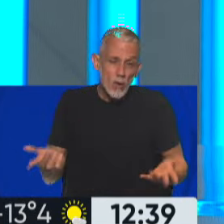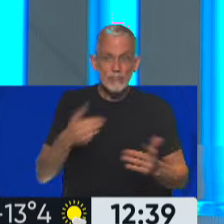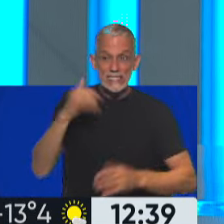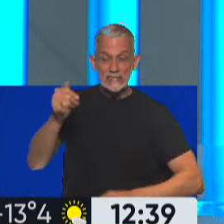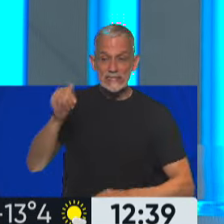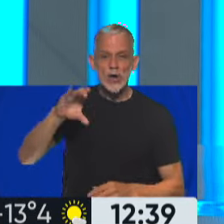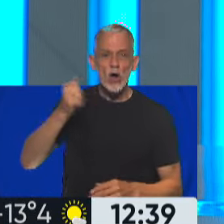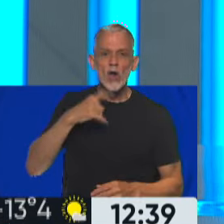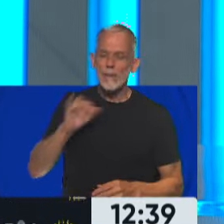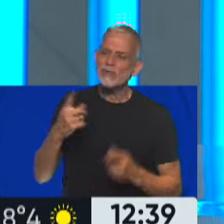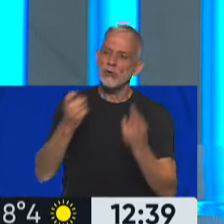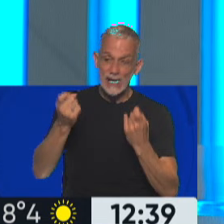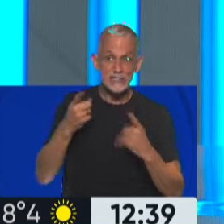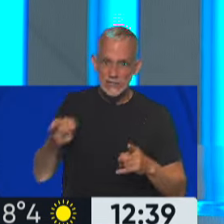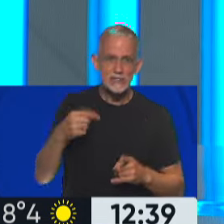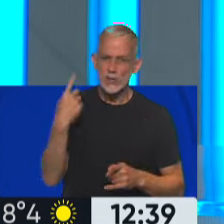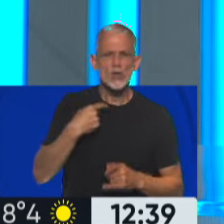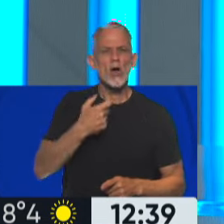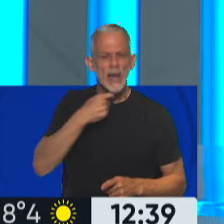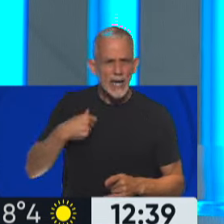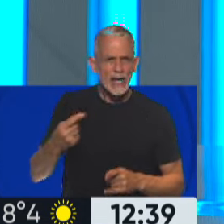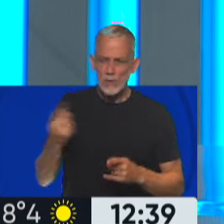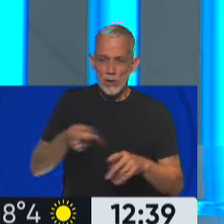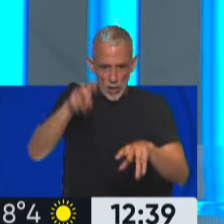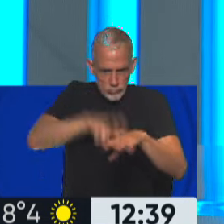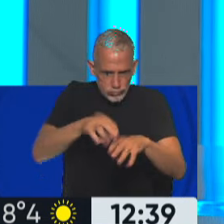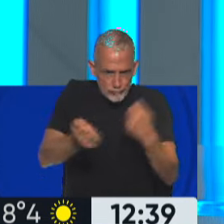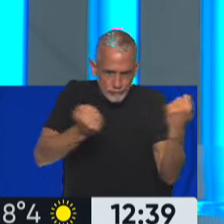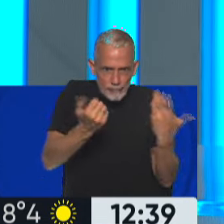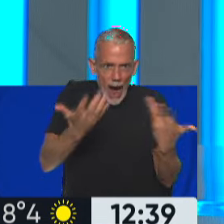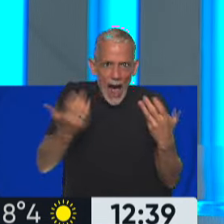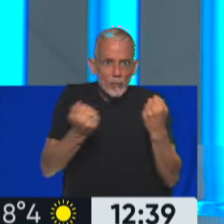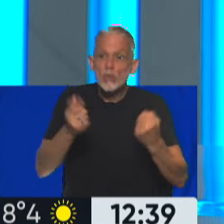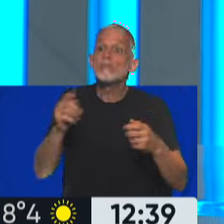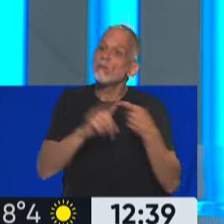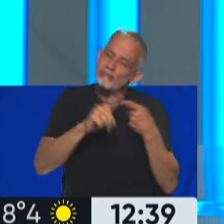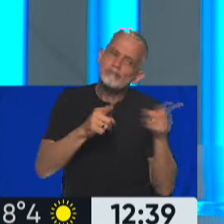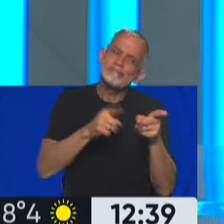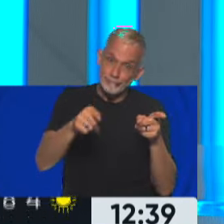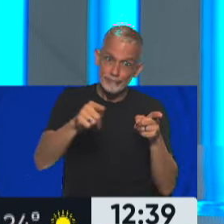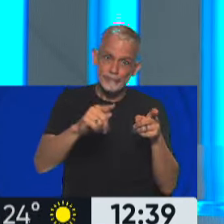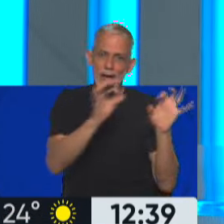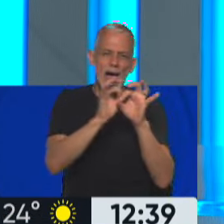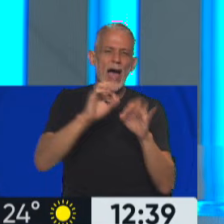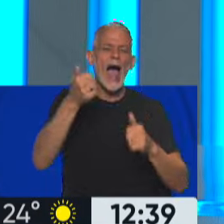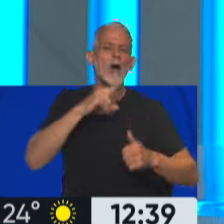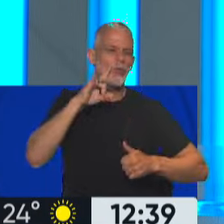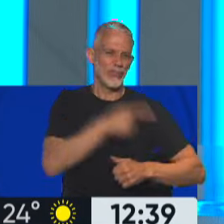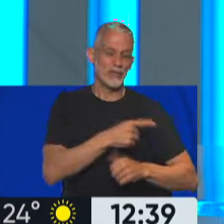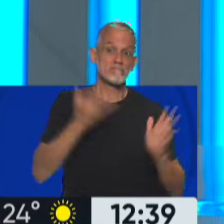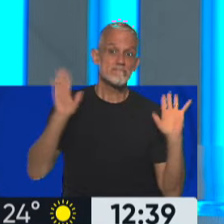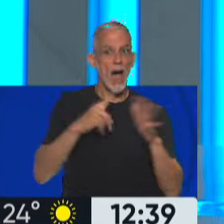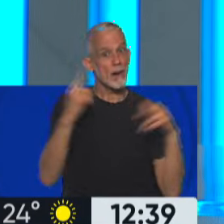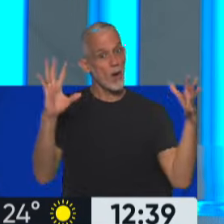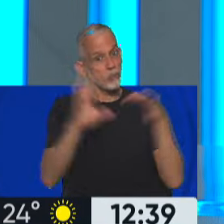colapinto necesita y queremos que tenga una butaca vamos a hablar con quién con saer y con vamos a tratar de hacer